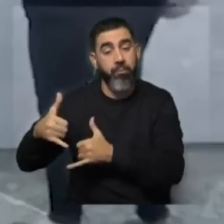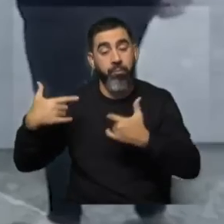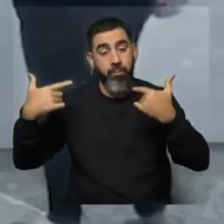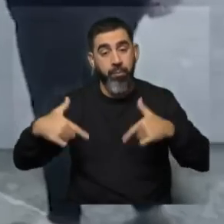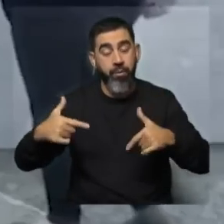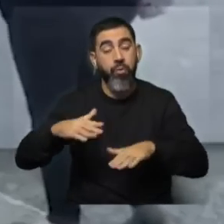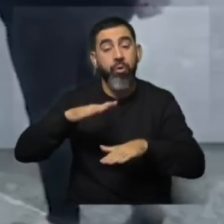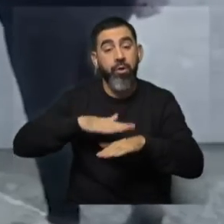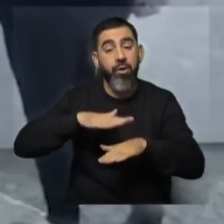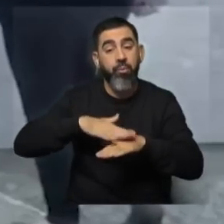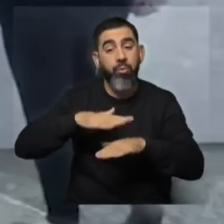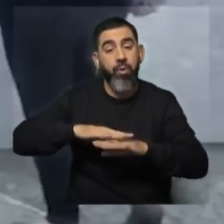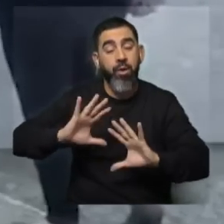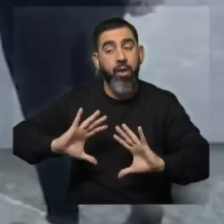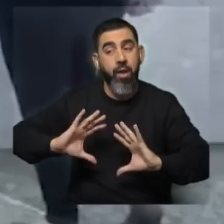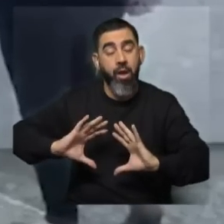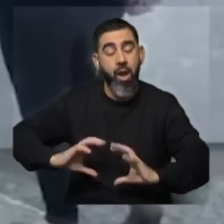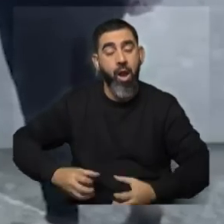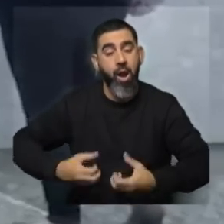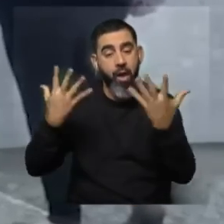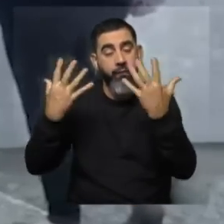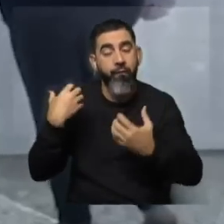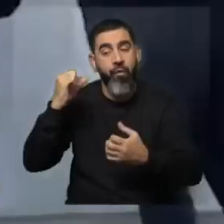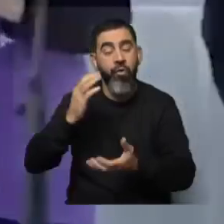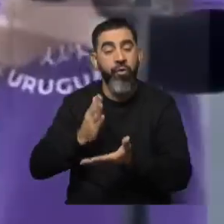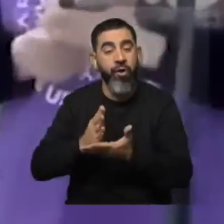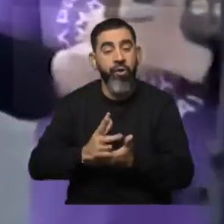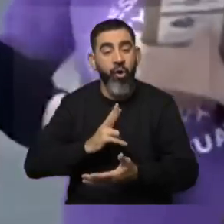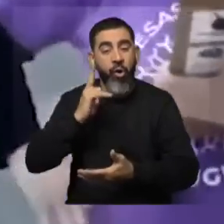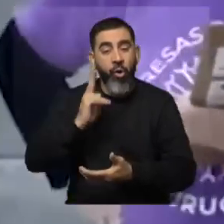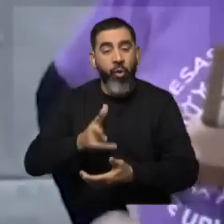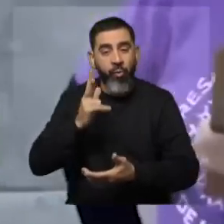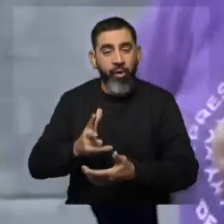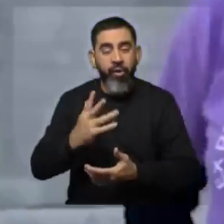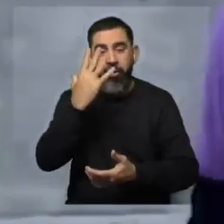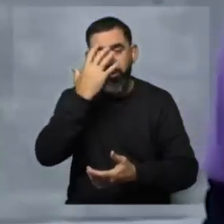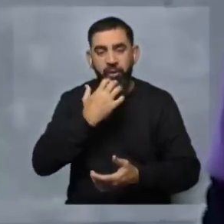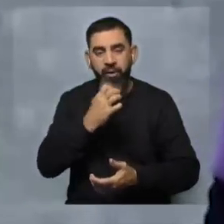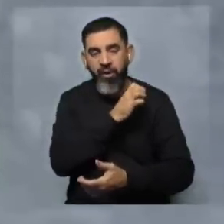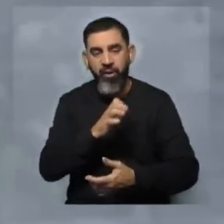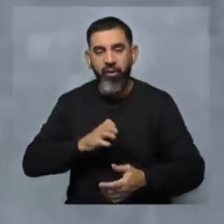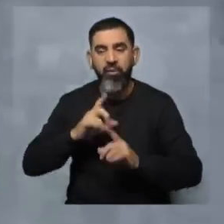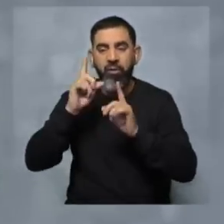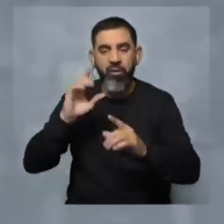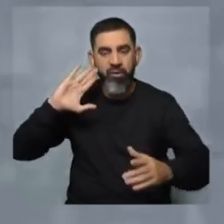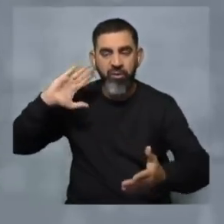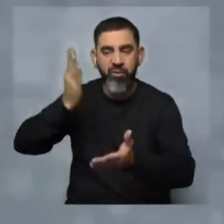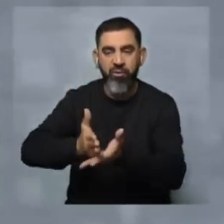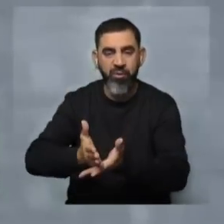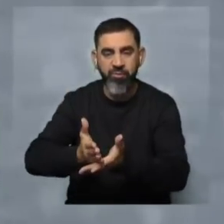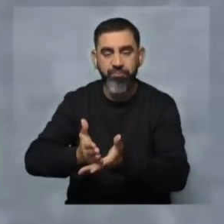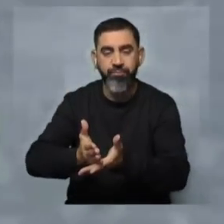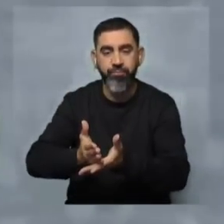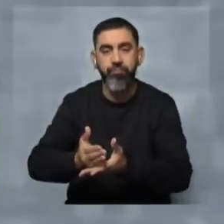los responsables de las graves violaciones en los Derechos Humanos durante la actuación ilegítima durante el terrorismo de estado deben ser sancionados de acuerdo